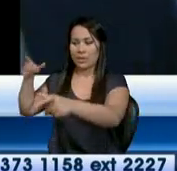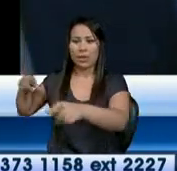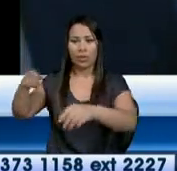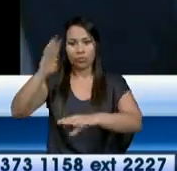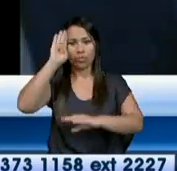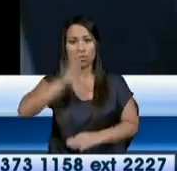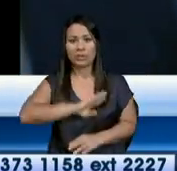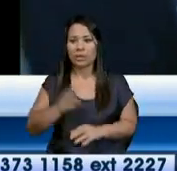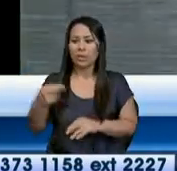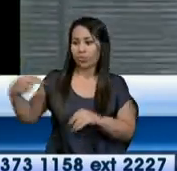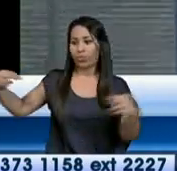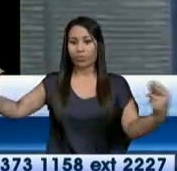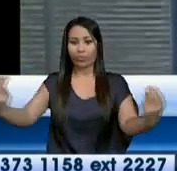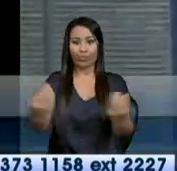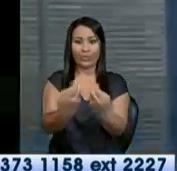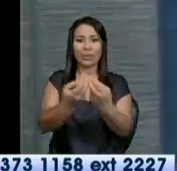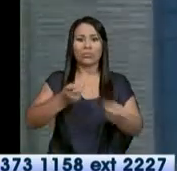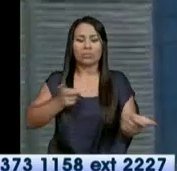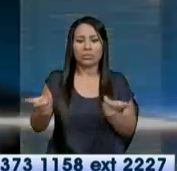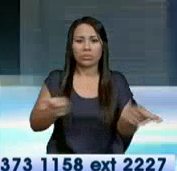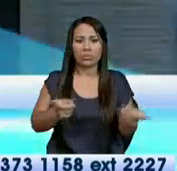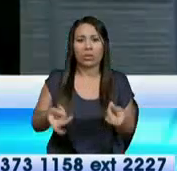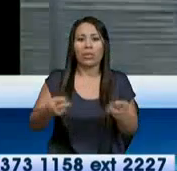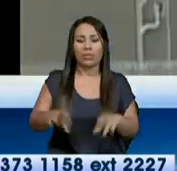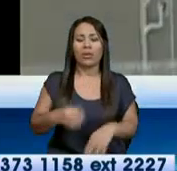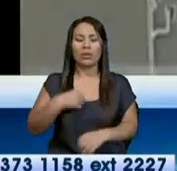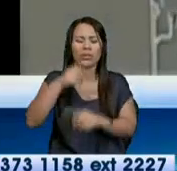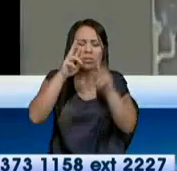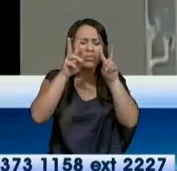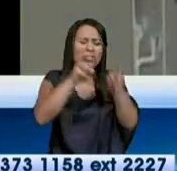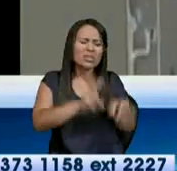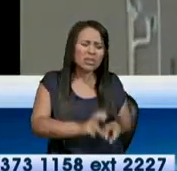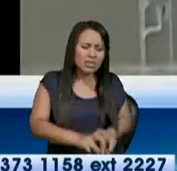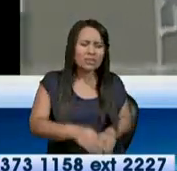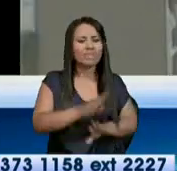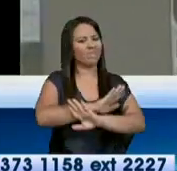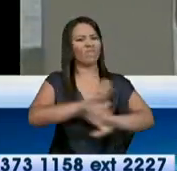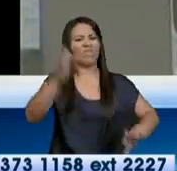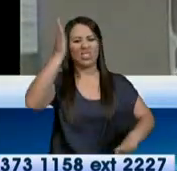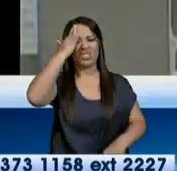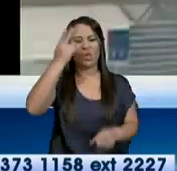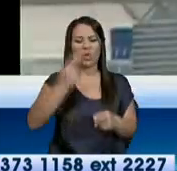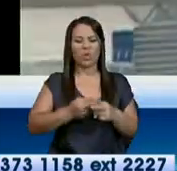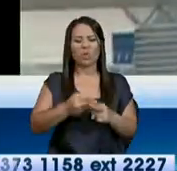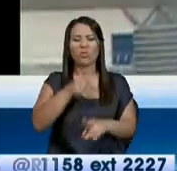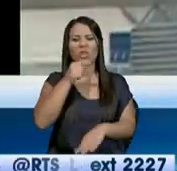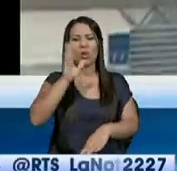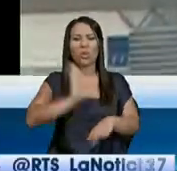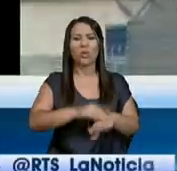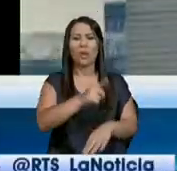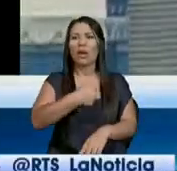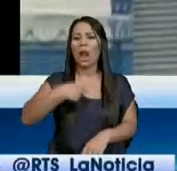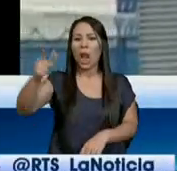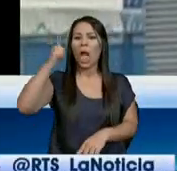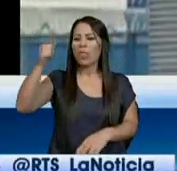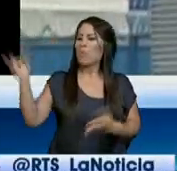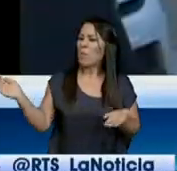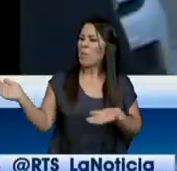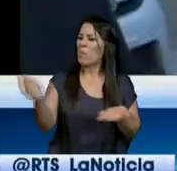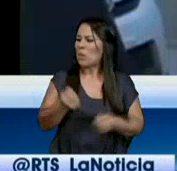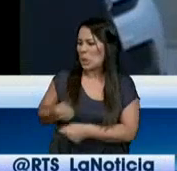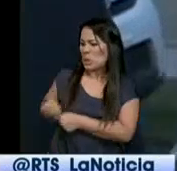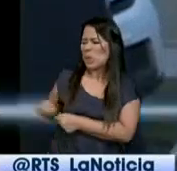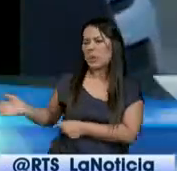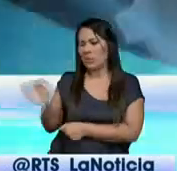obviamente retomar el control del centro. Y tras las primeras investigaciones, se asegura que ya se tiene identificados a los que encabezaron la protesta.